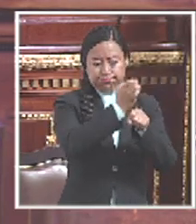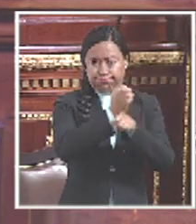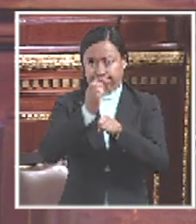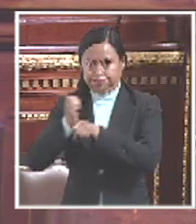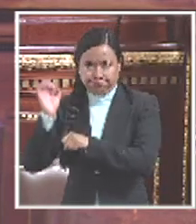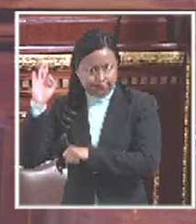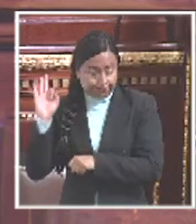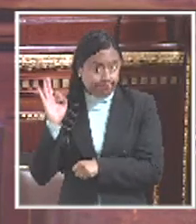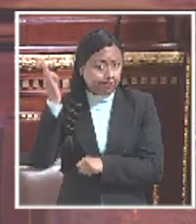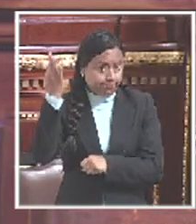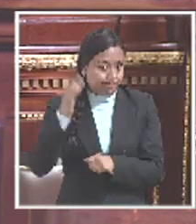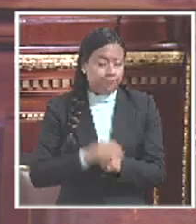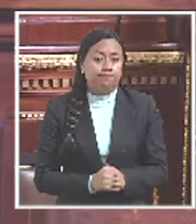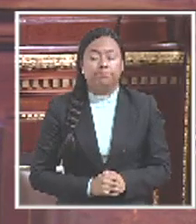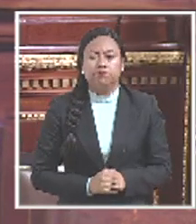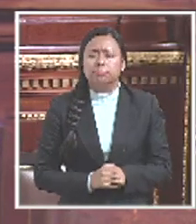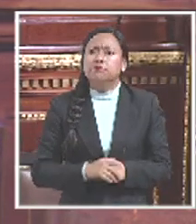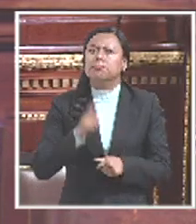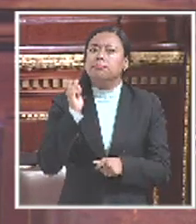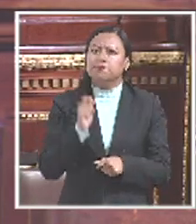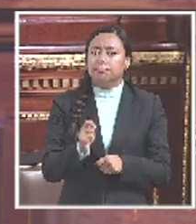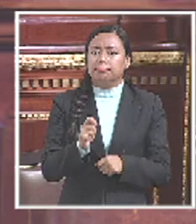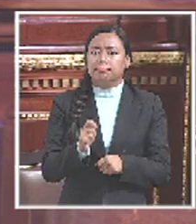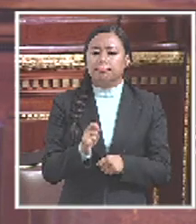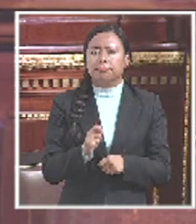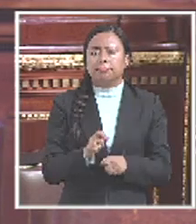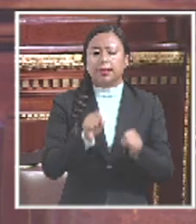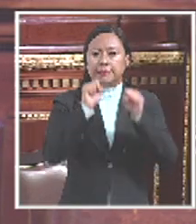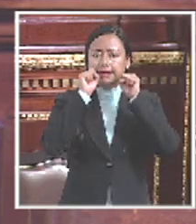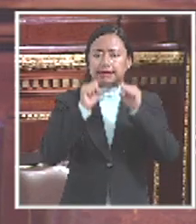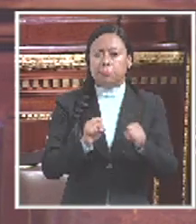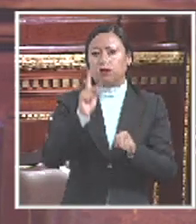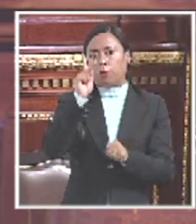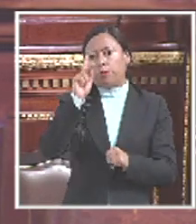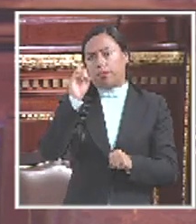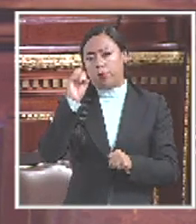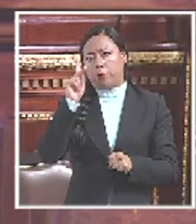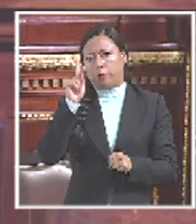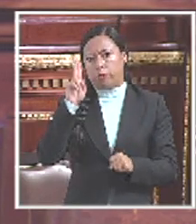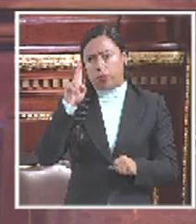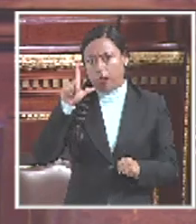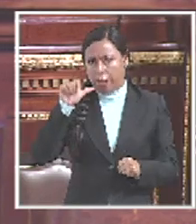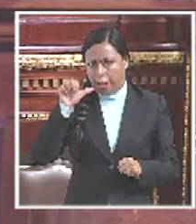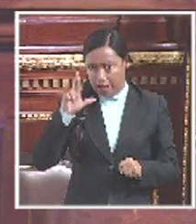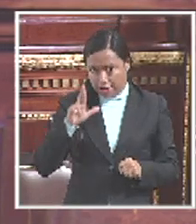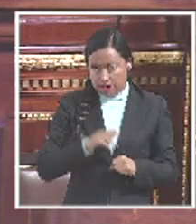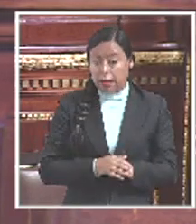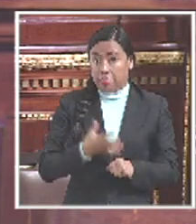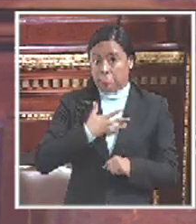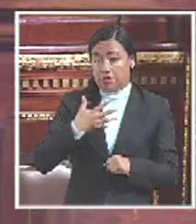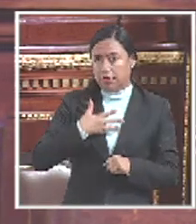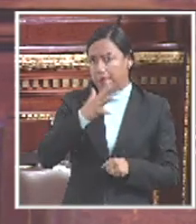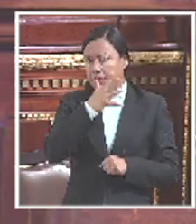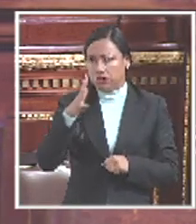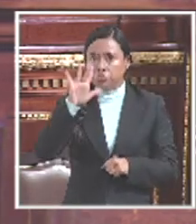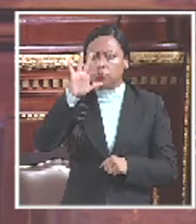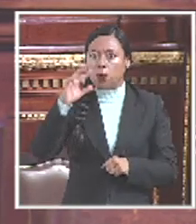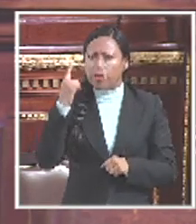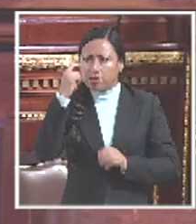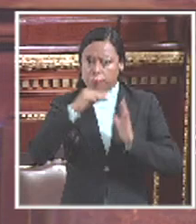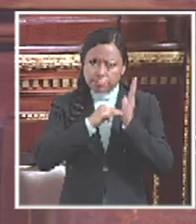Me refiero a la extinción del Seguro Popular, que contaba con más de 51 millones de afiliados en todo el